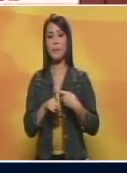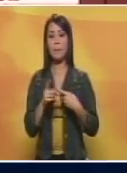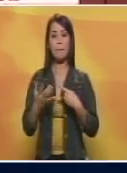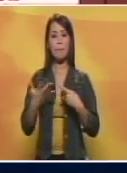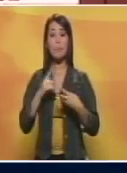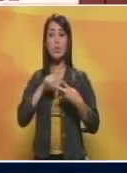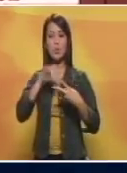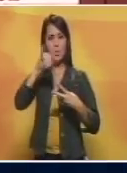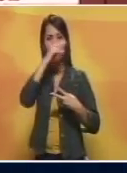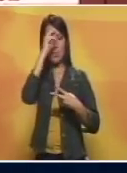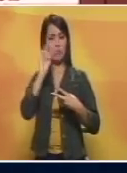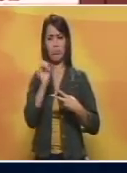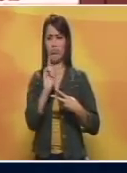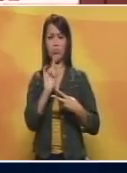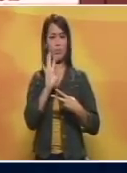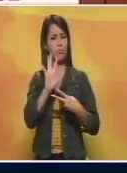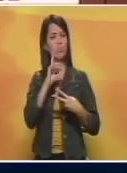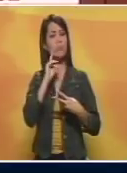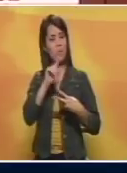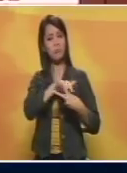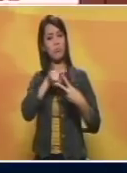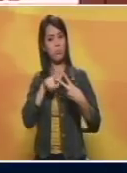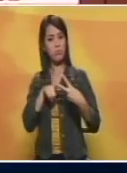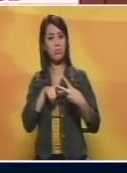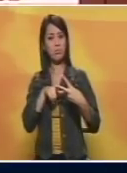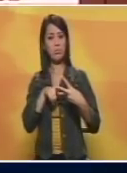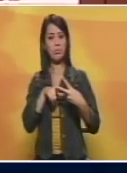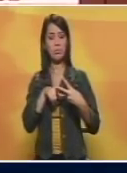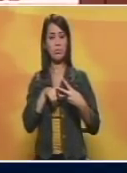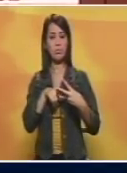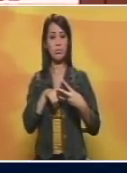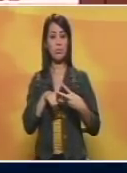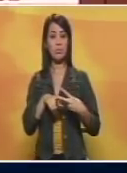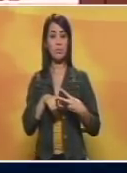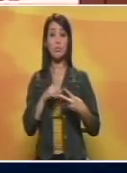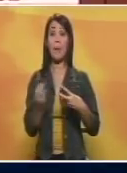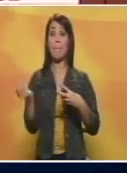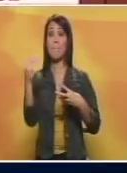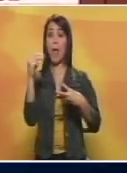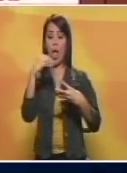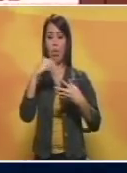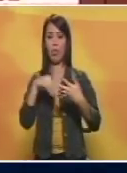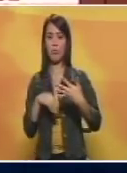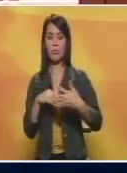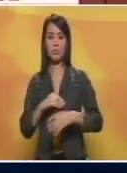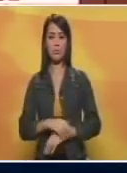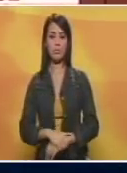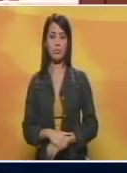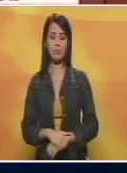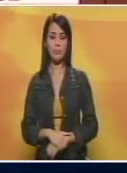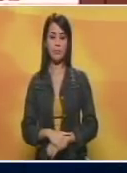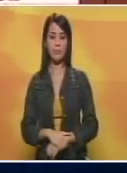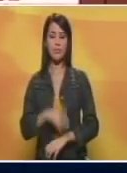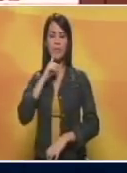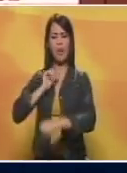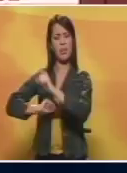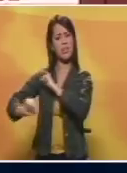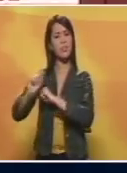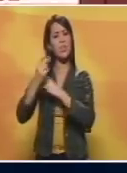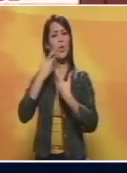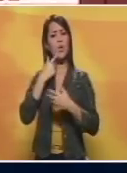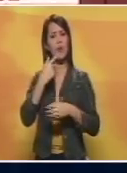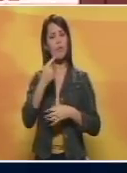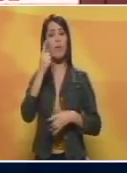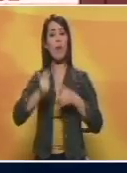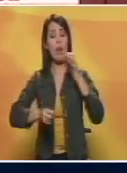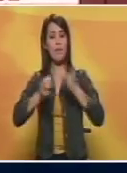y volver no no están ahí porque hay más gente cabello rechazó las declaraciones del